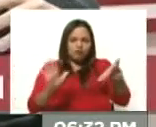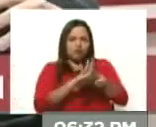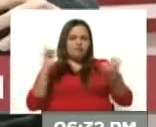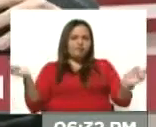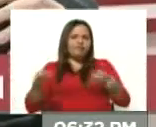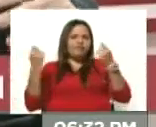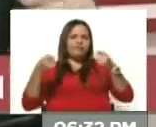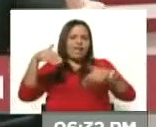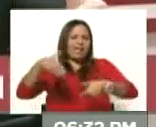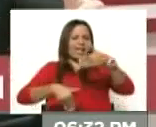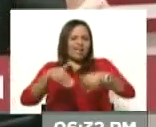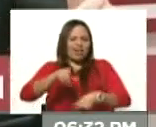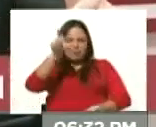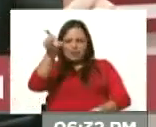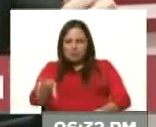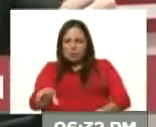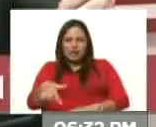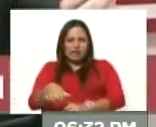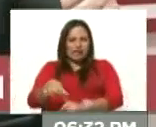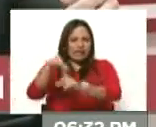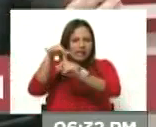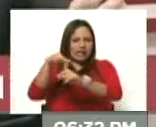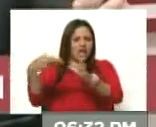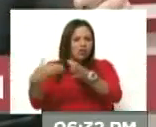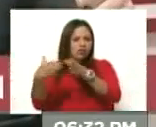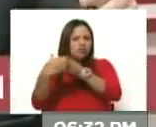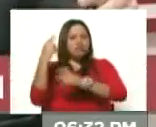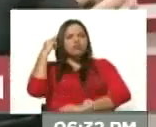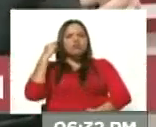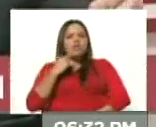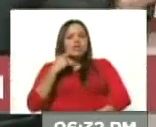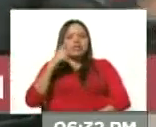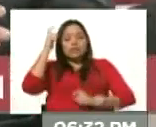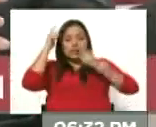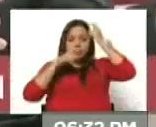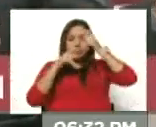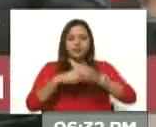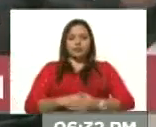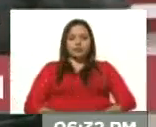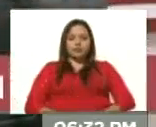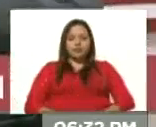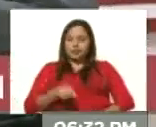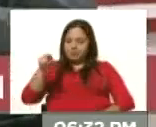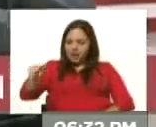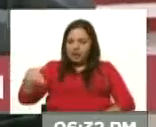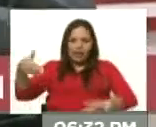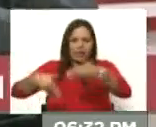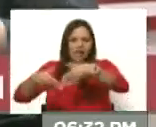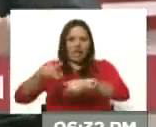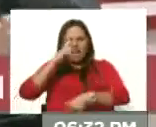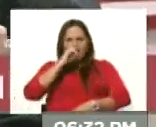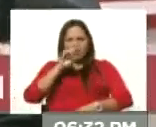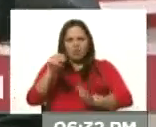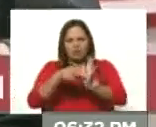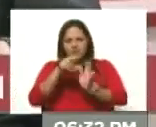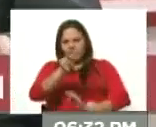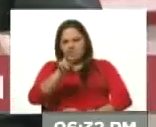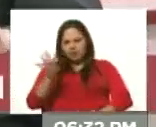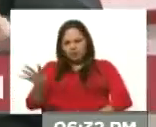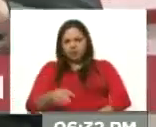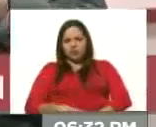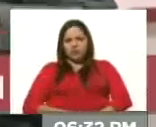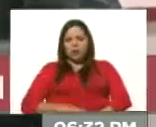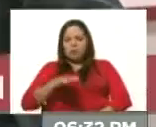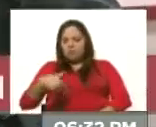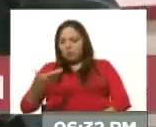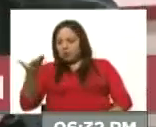del candidato que elija el bolívar y el chavismo para esa contienda del 2024 podrían presentarse